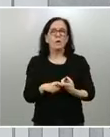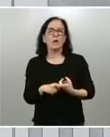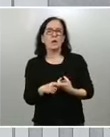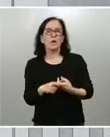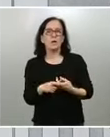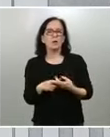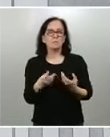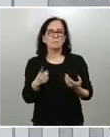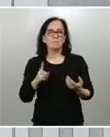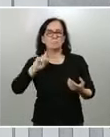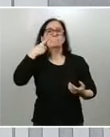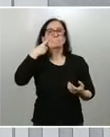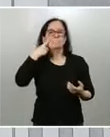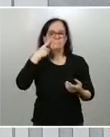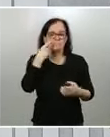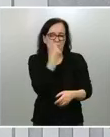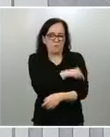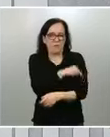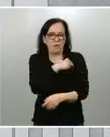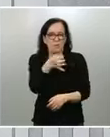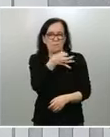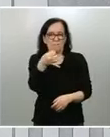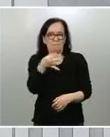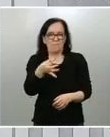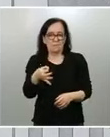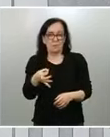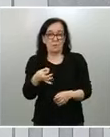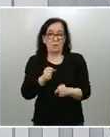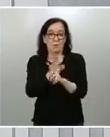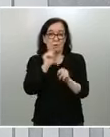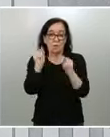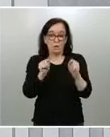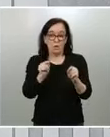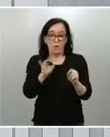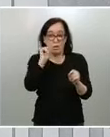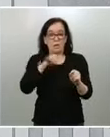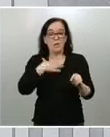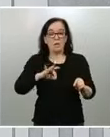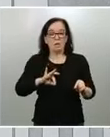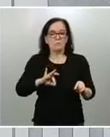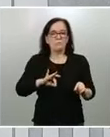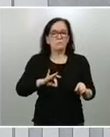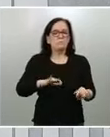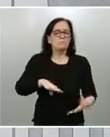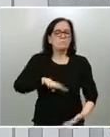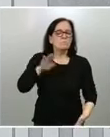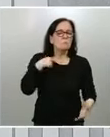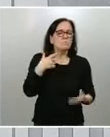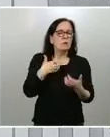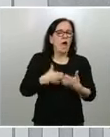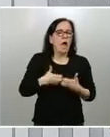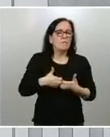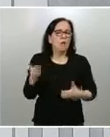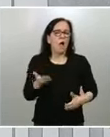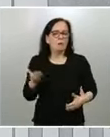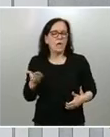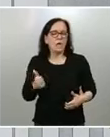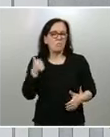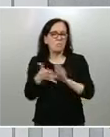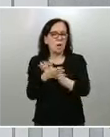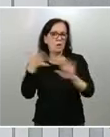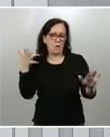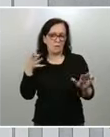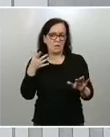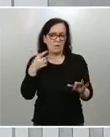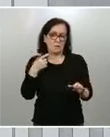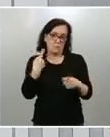una vacuna efectiva contra el commit como para que haya la capacidad suficiente para fabricar lo más rápidamente posible las dosis adecuadas de estar